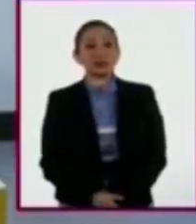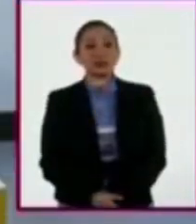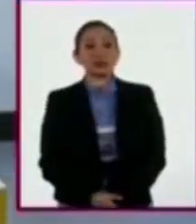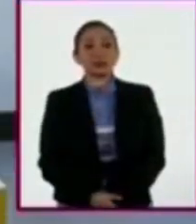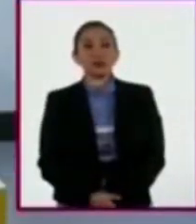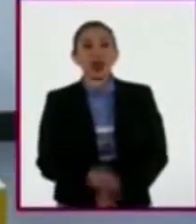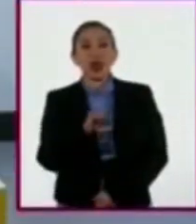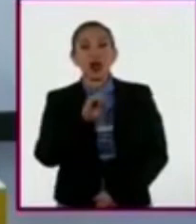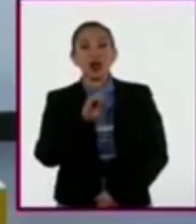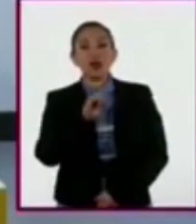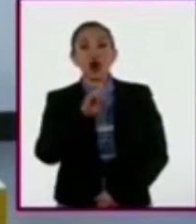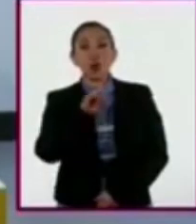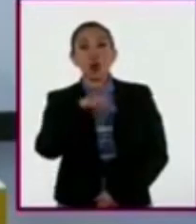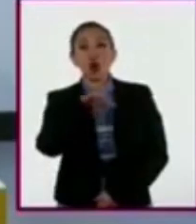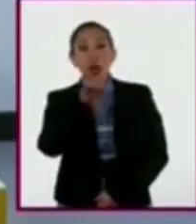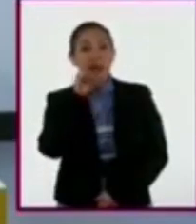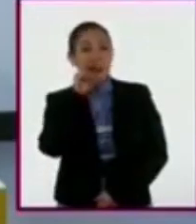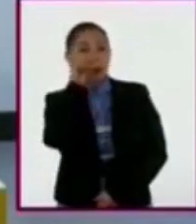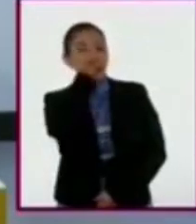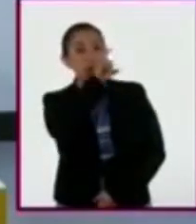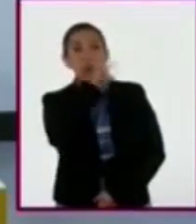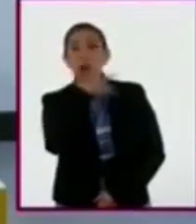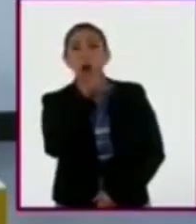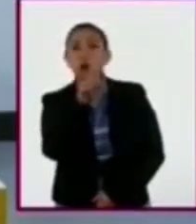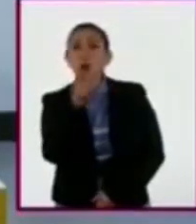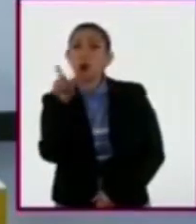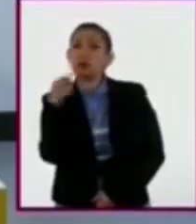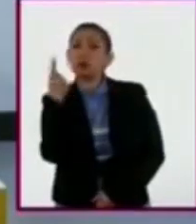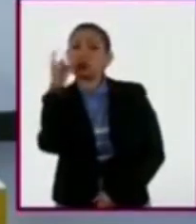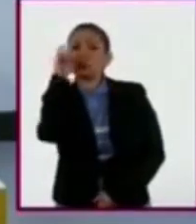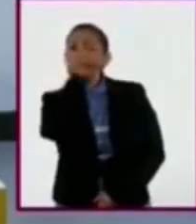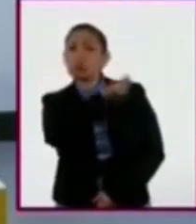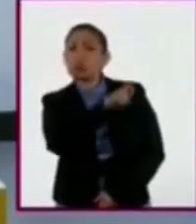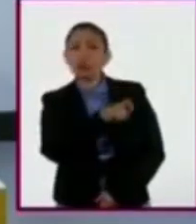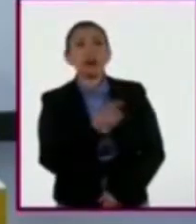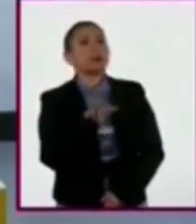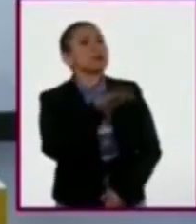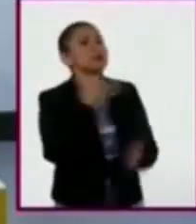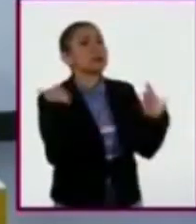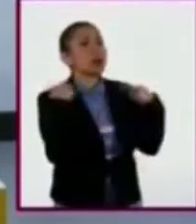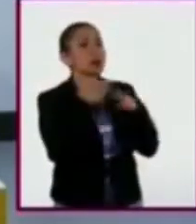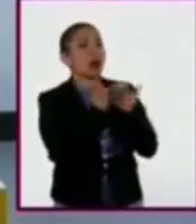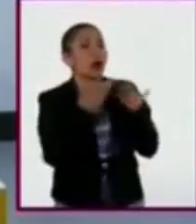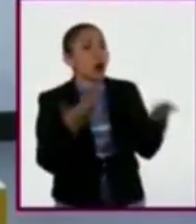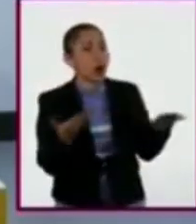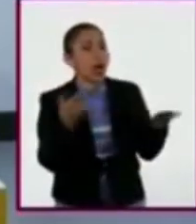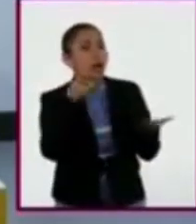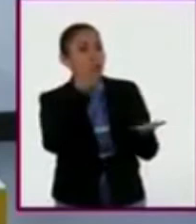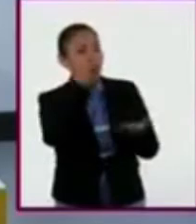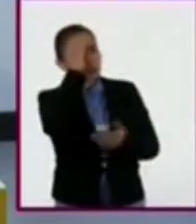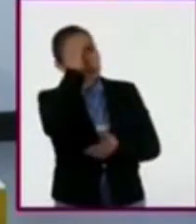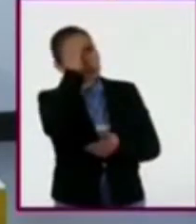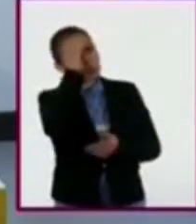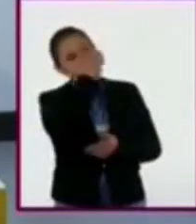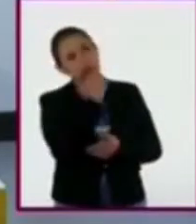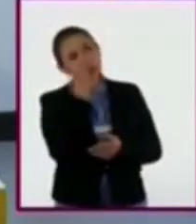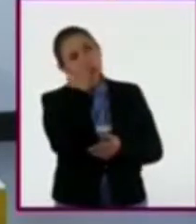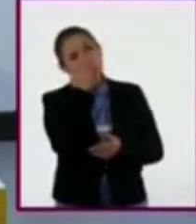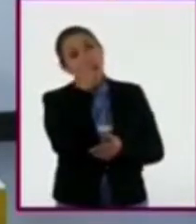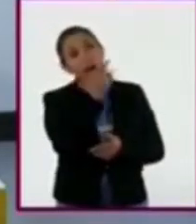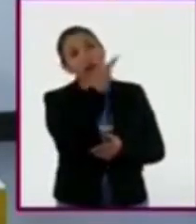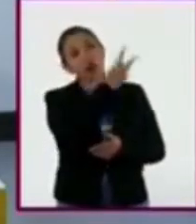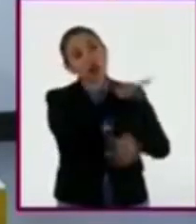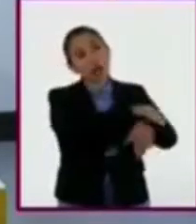La fórmula se veía más difícil de lo que en realidad es. Profesor, ahora que lo reflexiono, estas